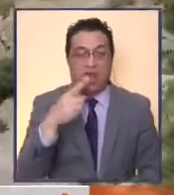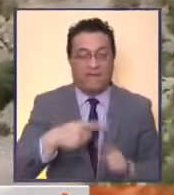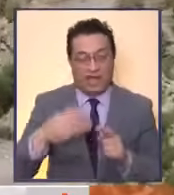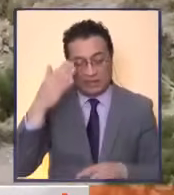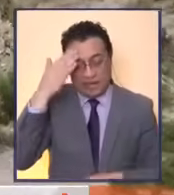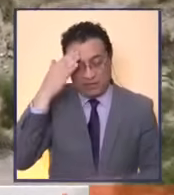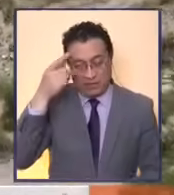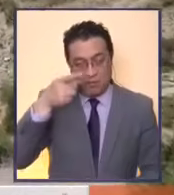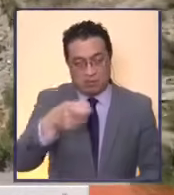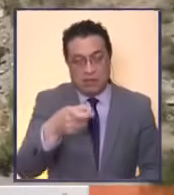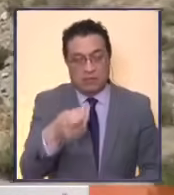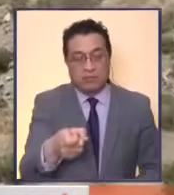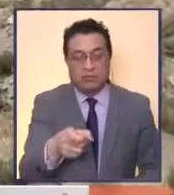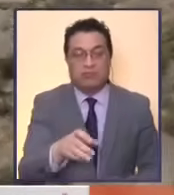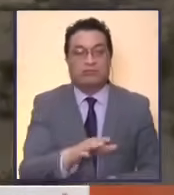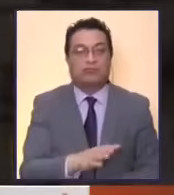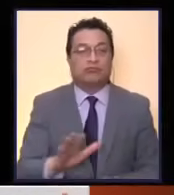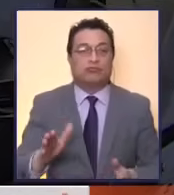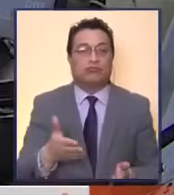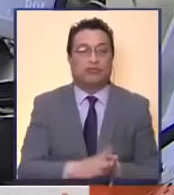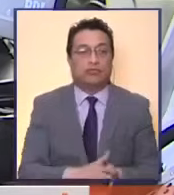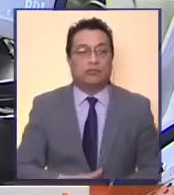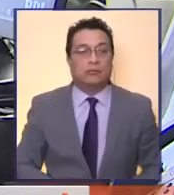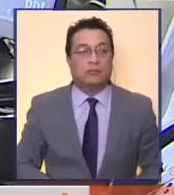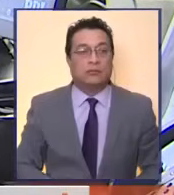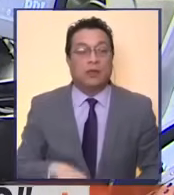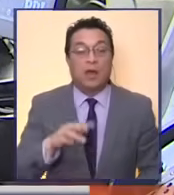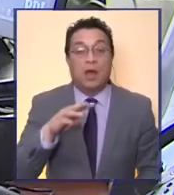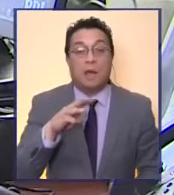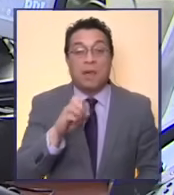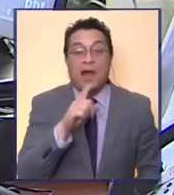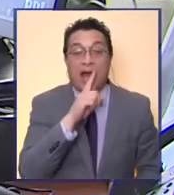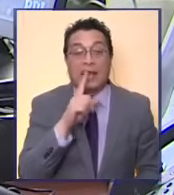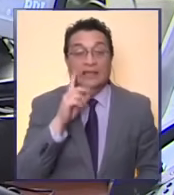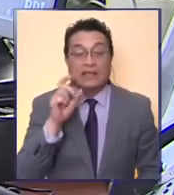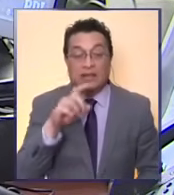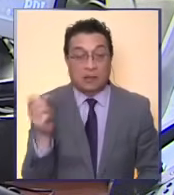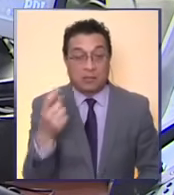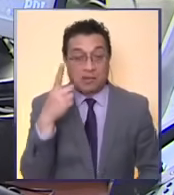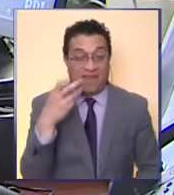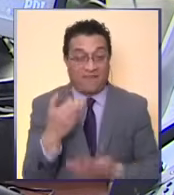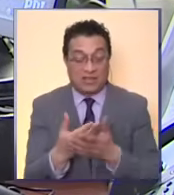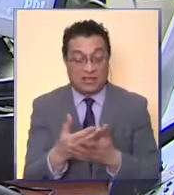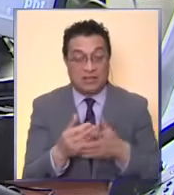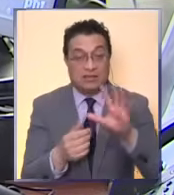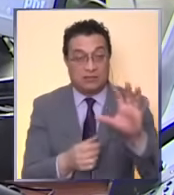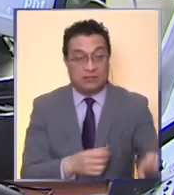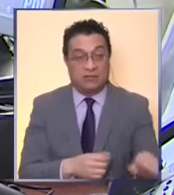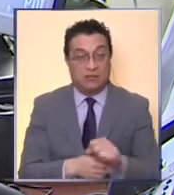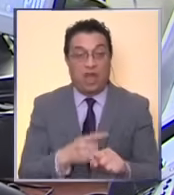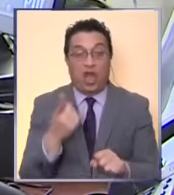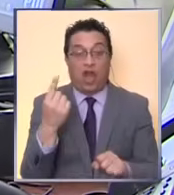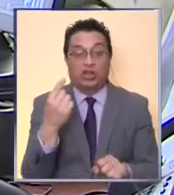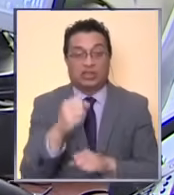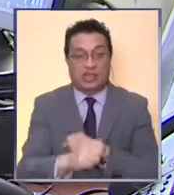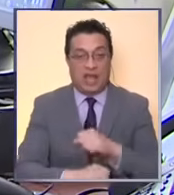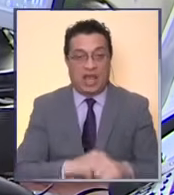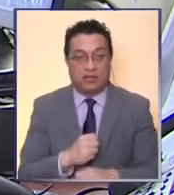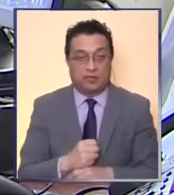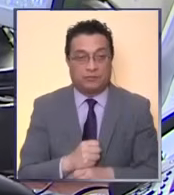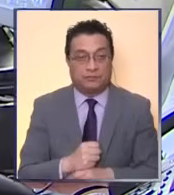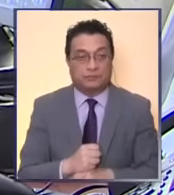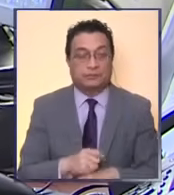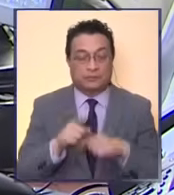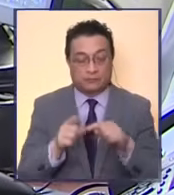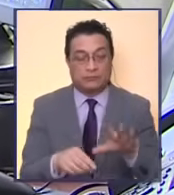cabeza, lo ejecutaron. Matías fue detenido por primera vez en esta unidad cuando tenía 11 años. Él